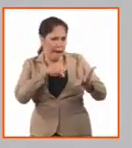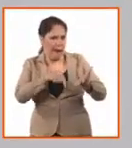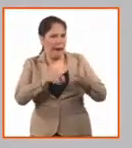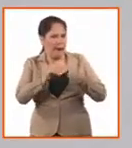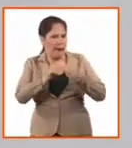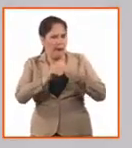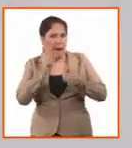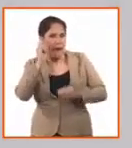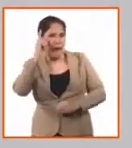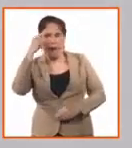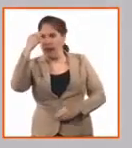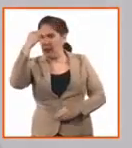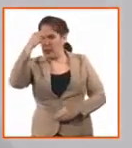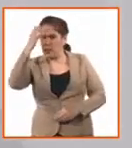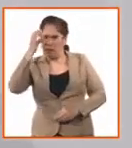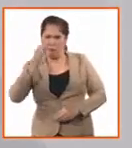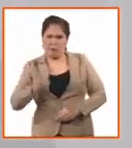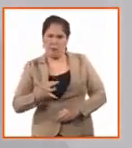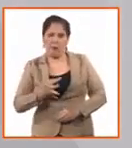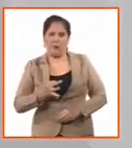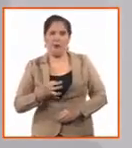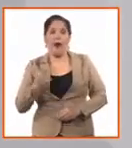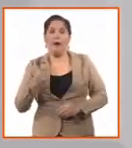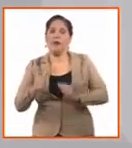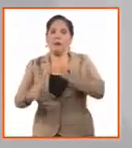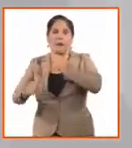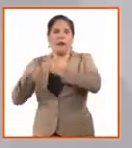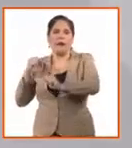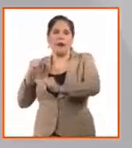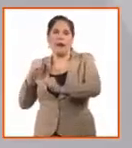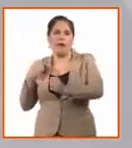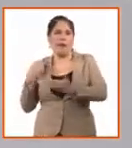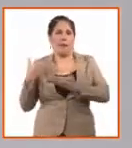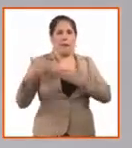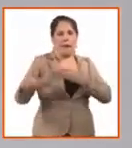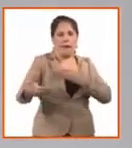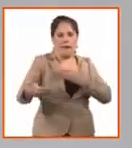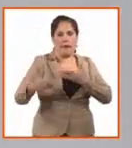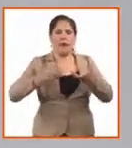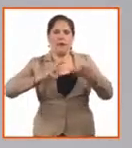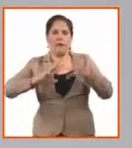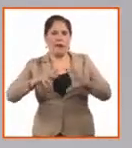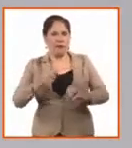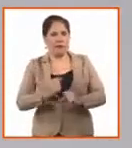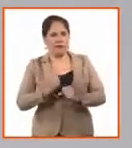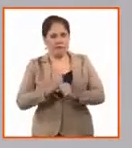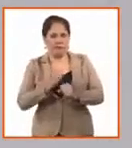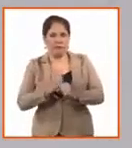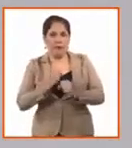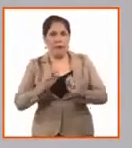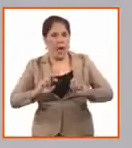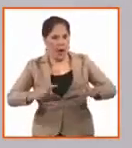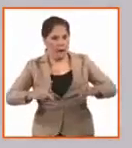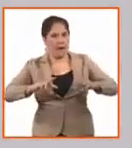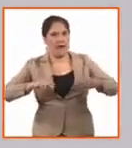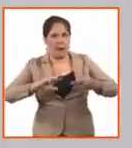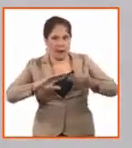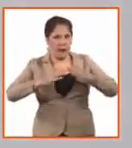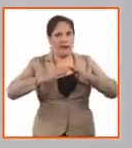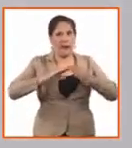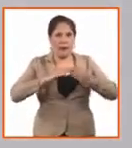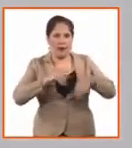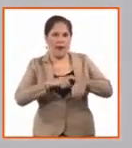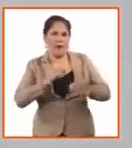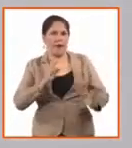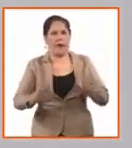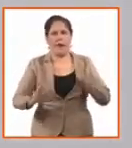en algunos ámbitos regresan un poco a estas visiones y se repiten determinadas discusiones que en determinado